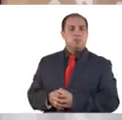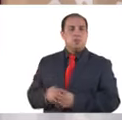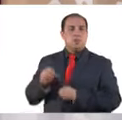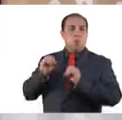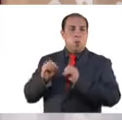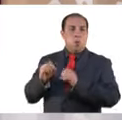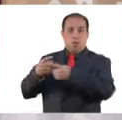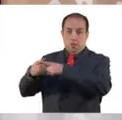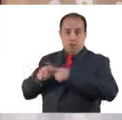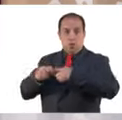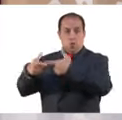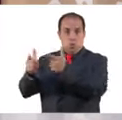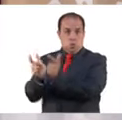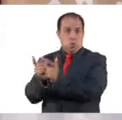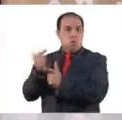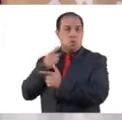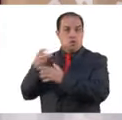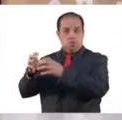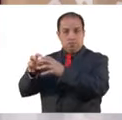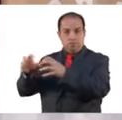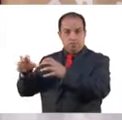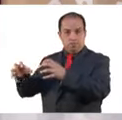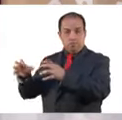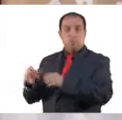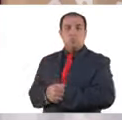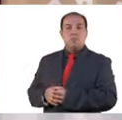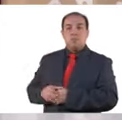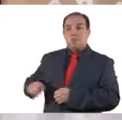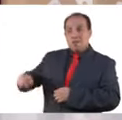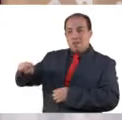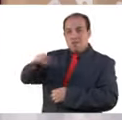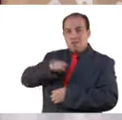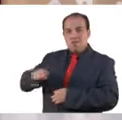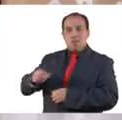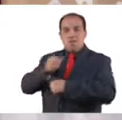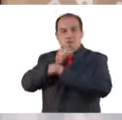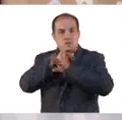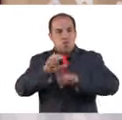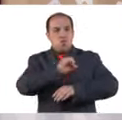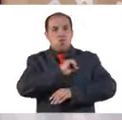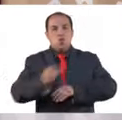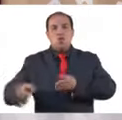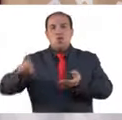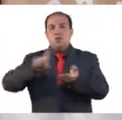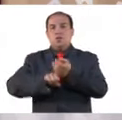o partidos políticos son los que promueven el odio en la sociedad.